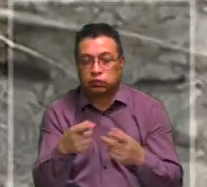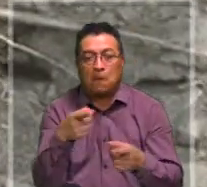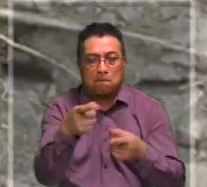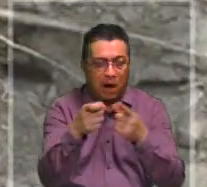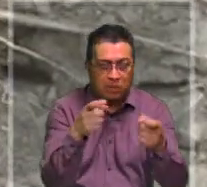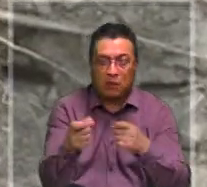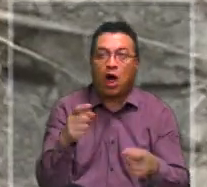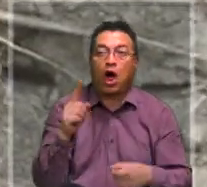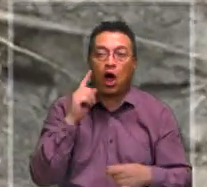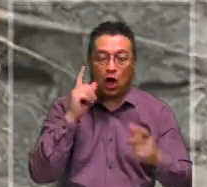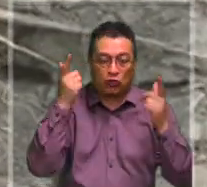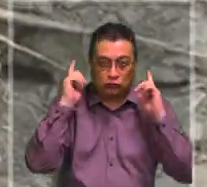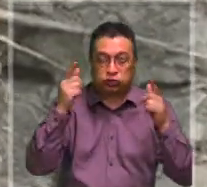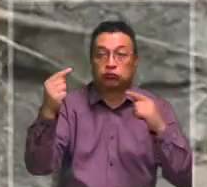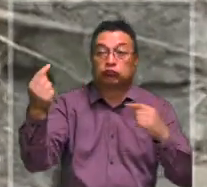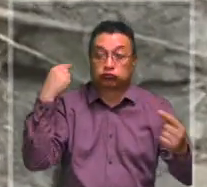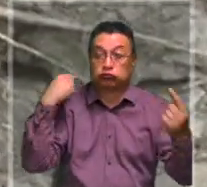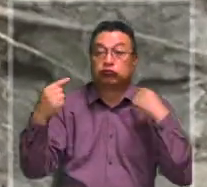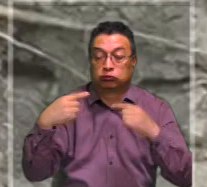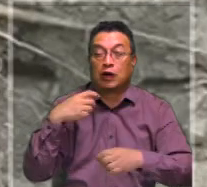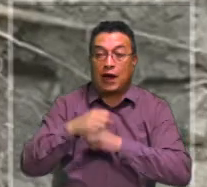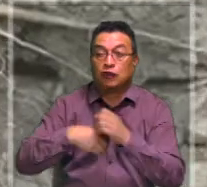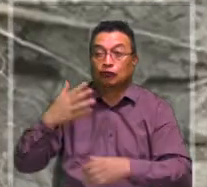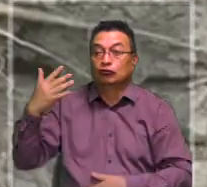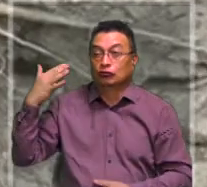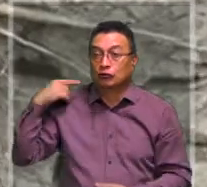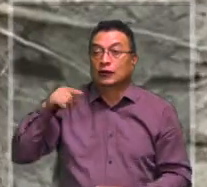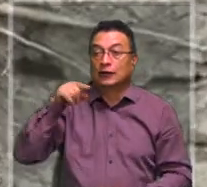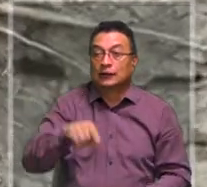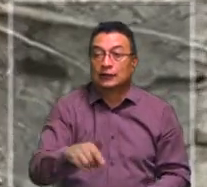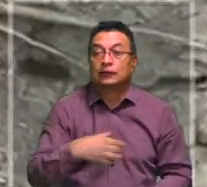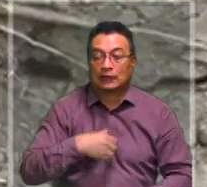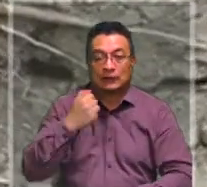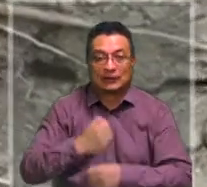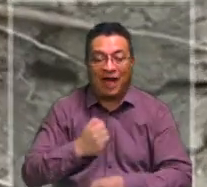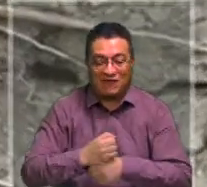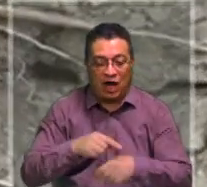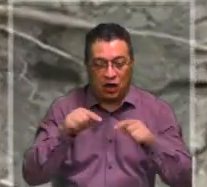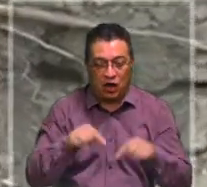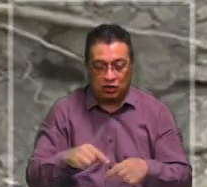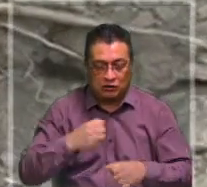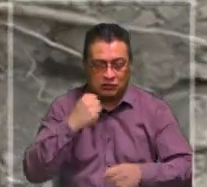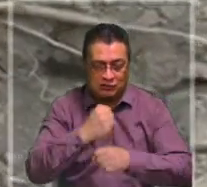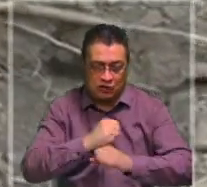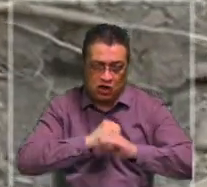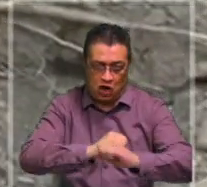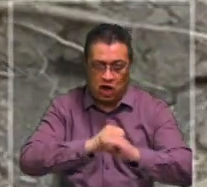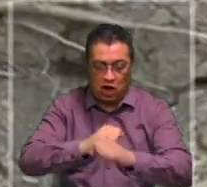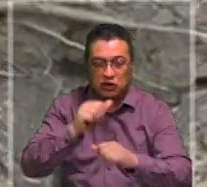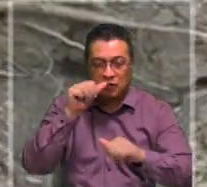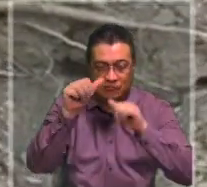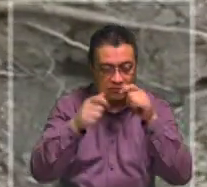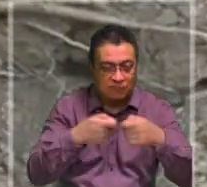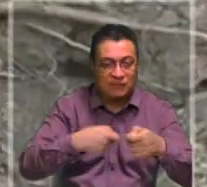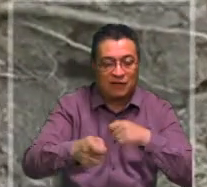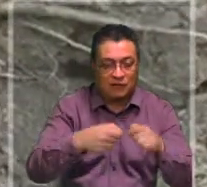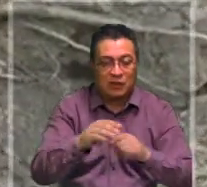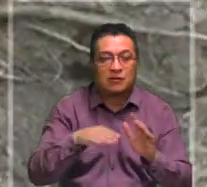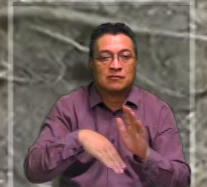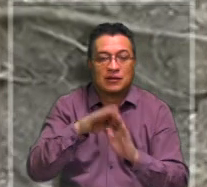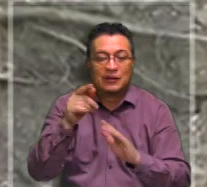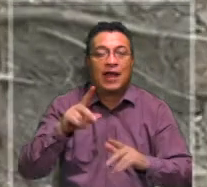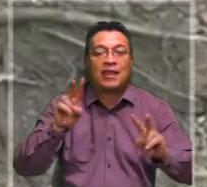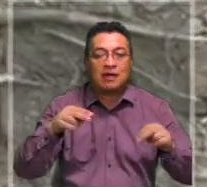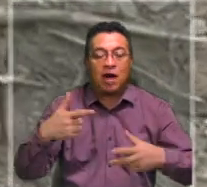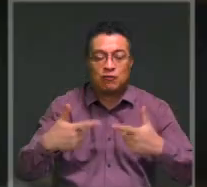balas que he recibido últimos años han sido producto del trabajo que estamos haciendo combatiendo el narcotráfico principalmente en la Esfera